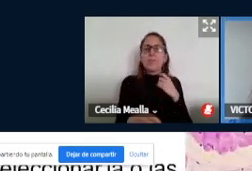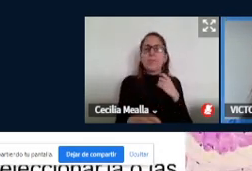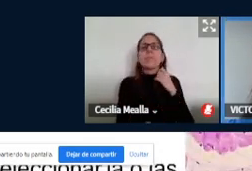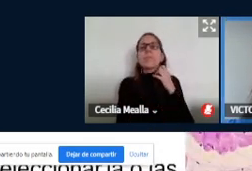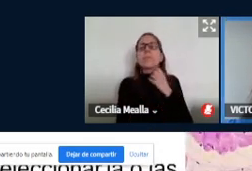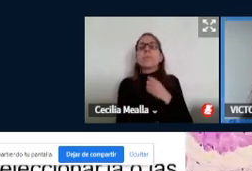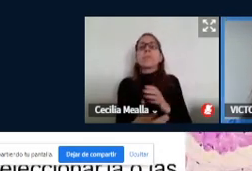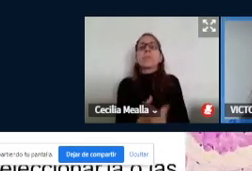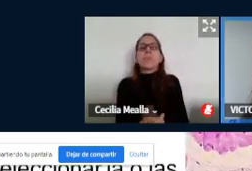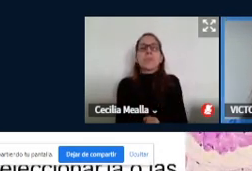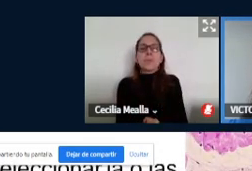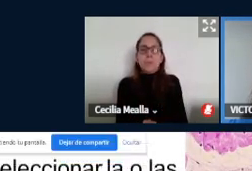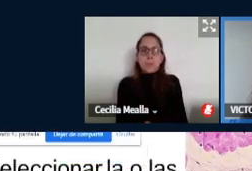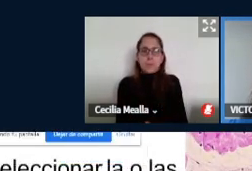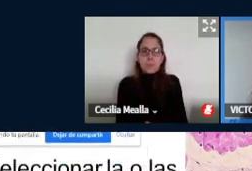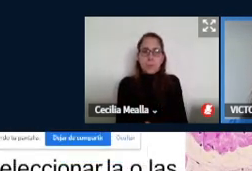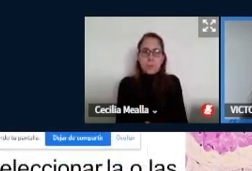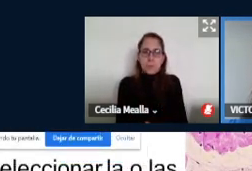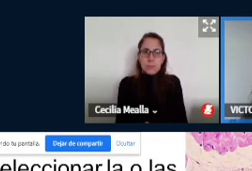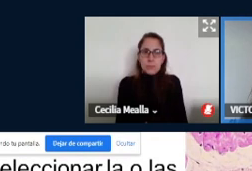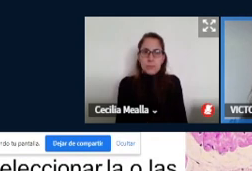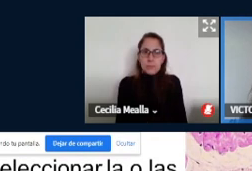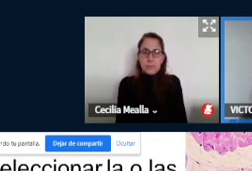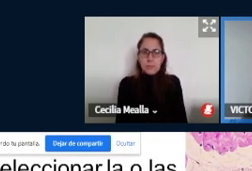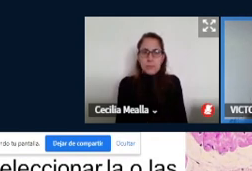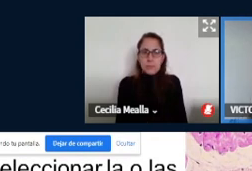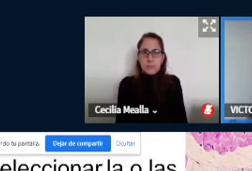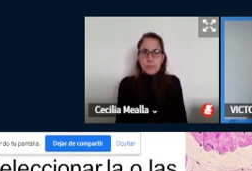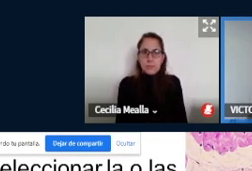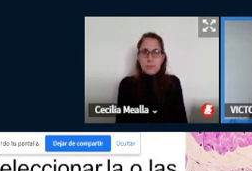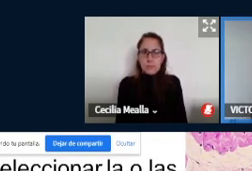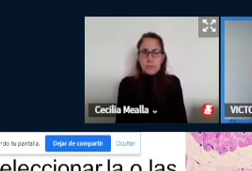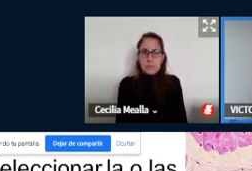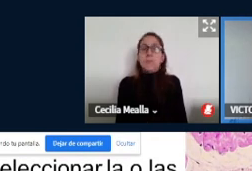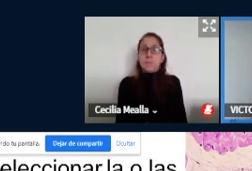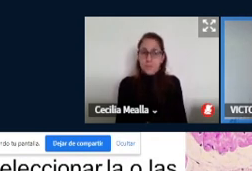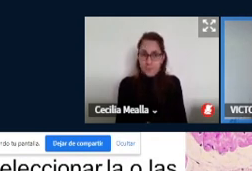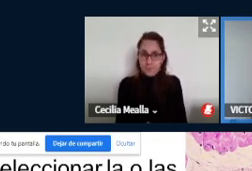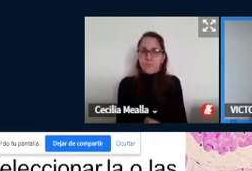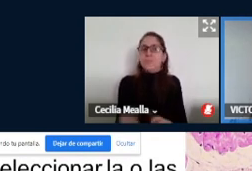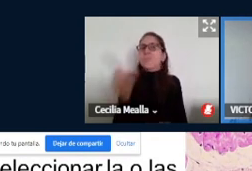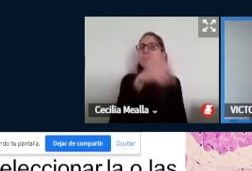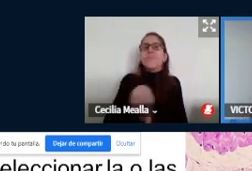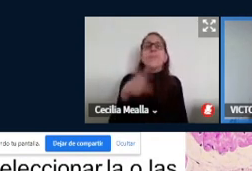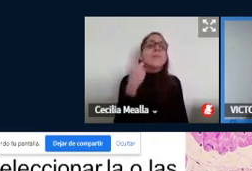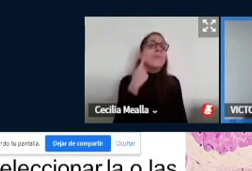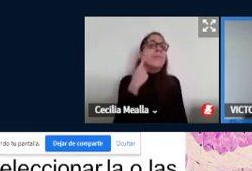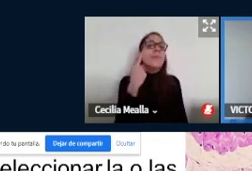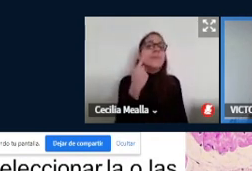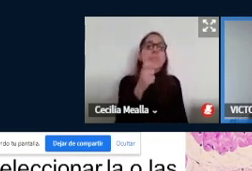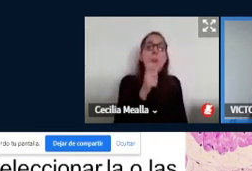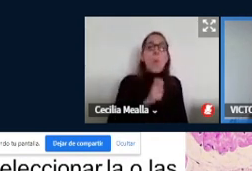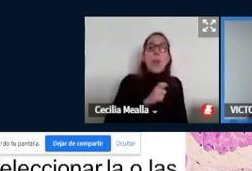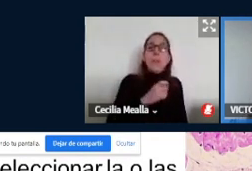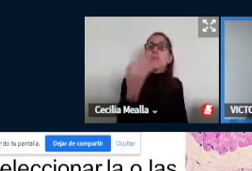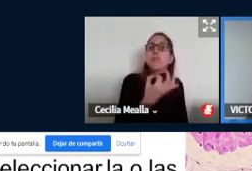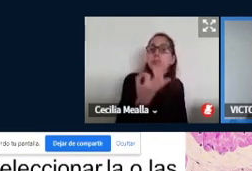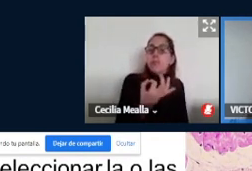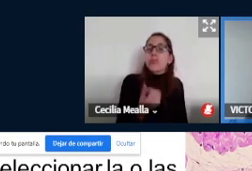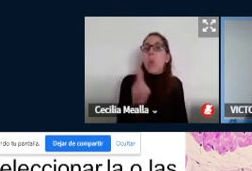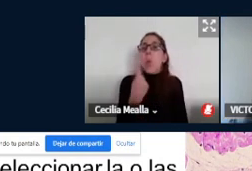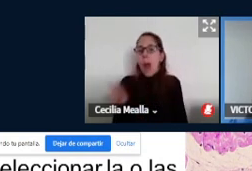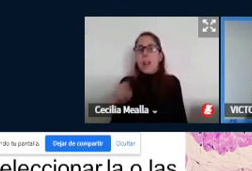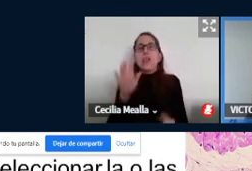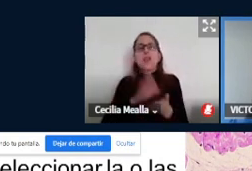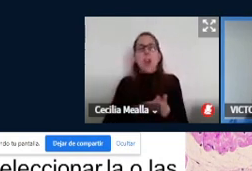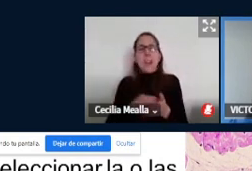Bien, selecciona. A ver, ustedes respondan la o las opciones correctas referidas a las células de